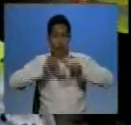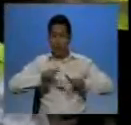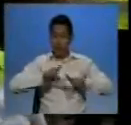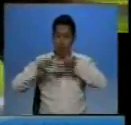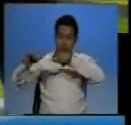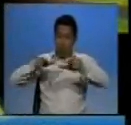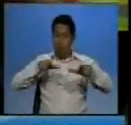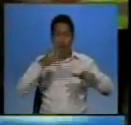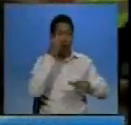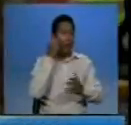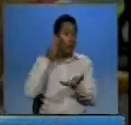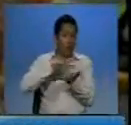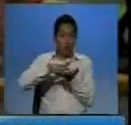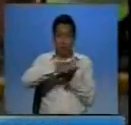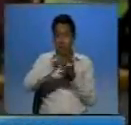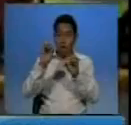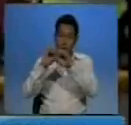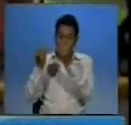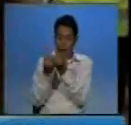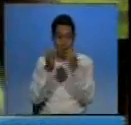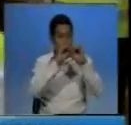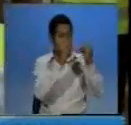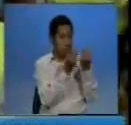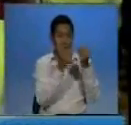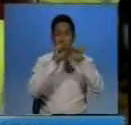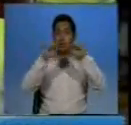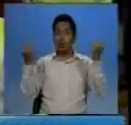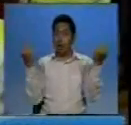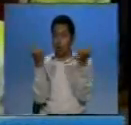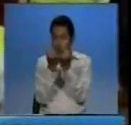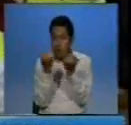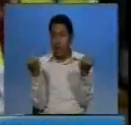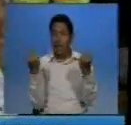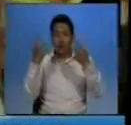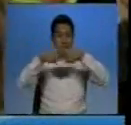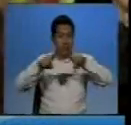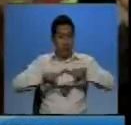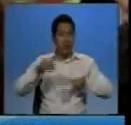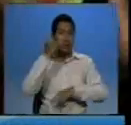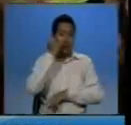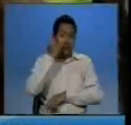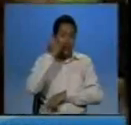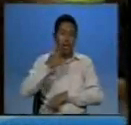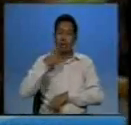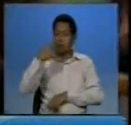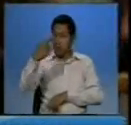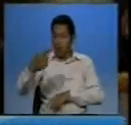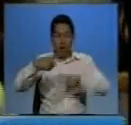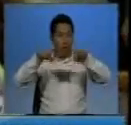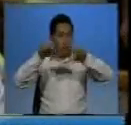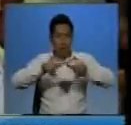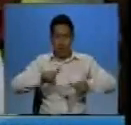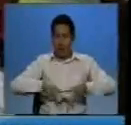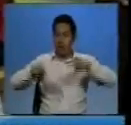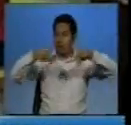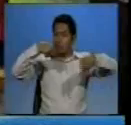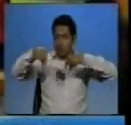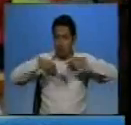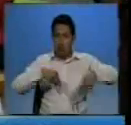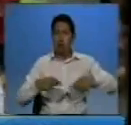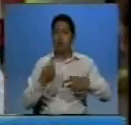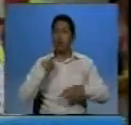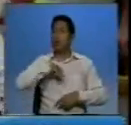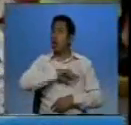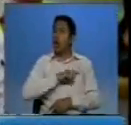Zamora Chinchipe, organizaciones sociales, nacionalidades, tanto shuar como indígenas, transportistas, para